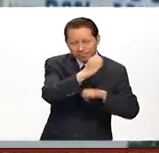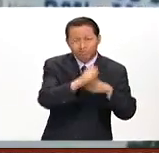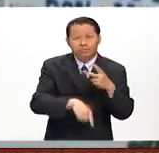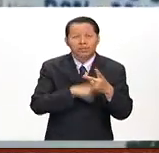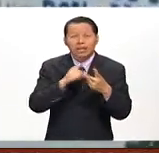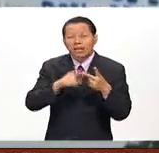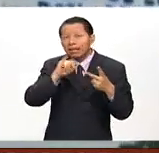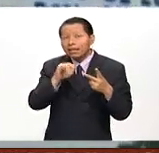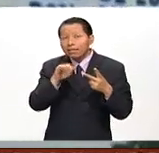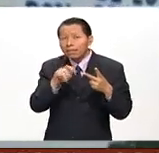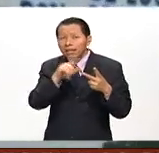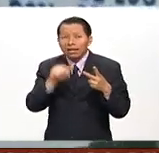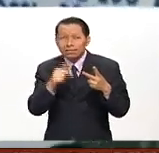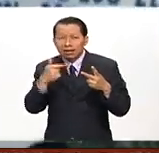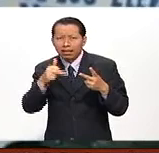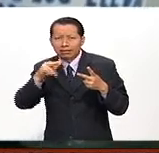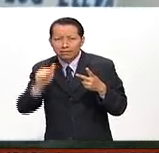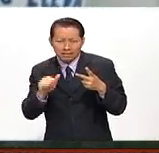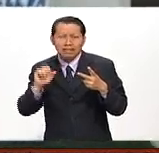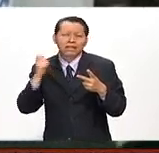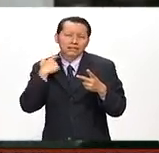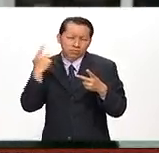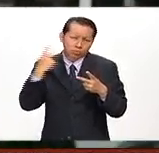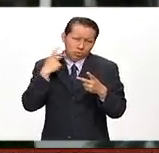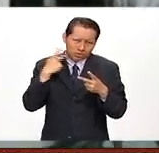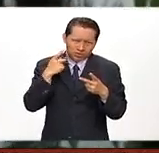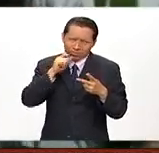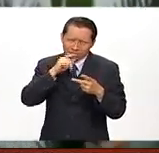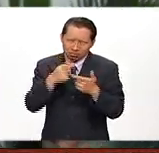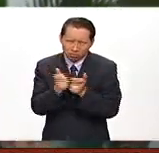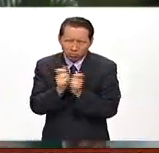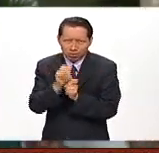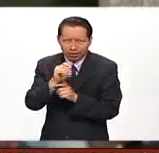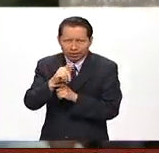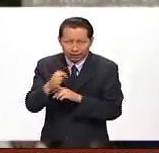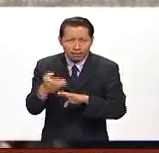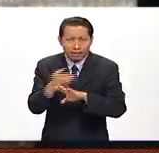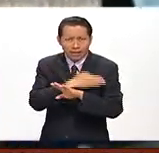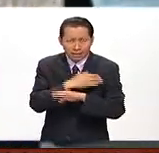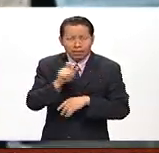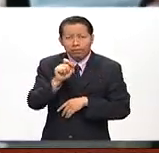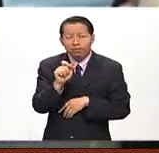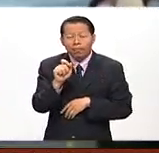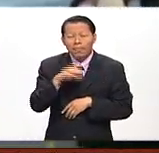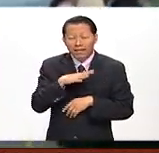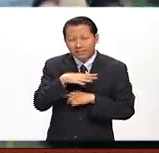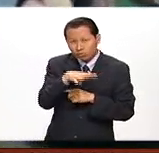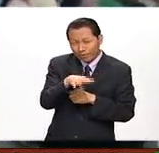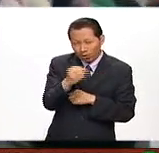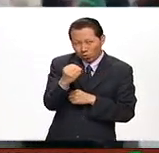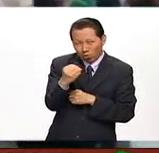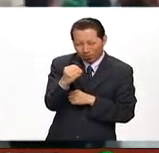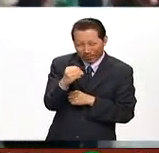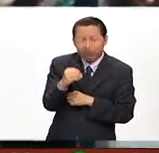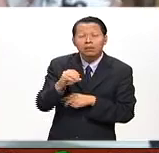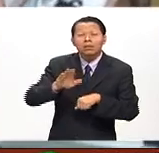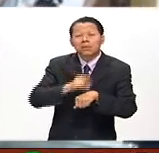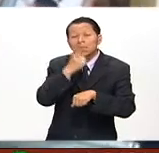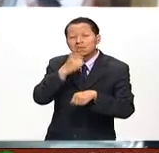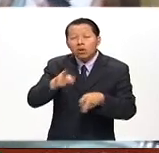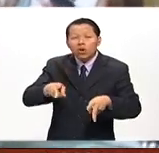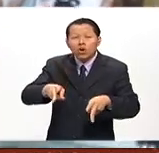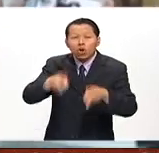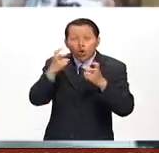Jiménez García, exintegrante de la Comisión Política de la CENTE, estaba detenido desde el 29 de octubre, acusado de robo con violencia por más